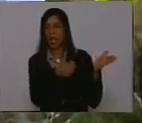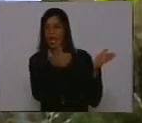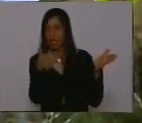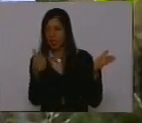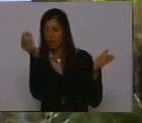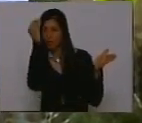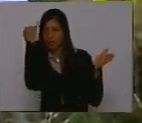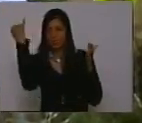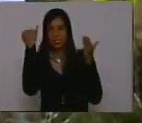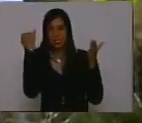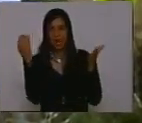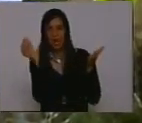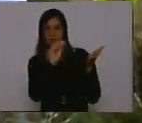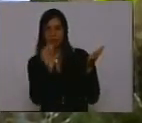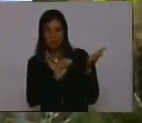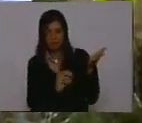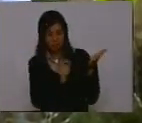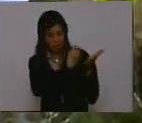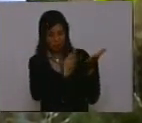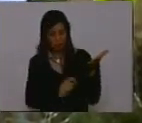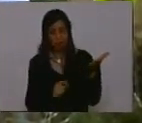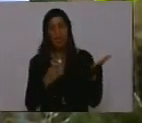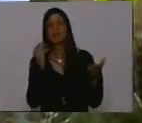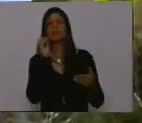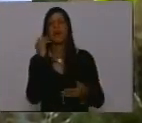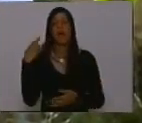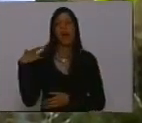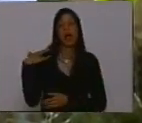a la juventud. Luego que